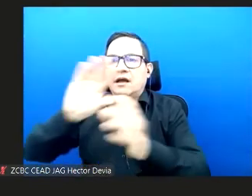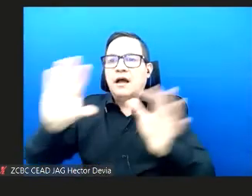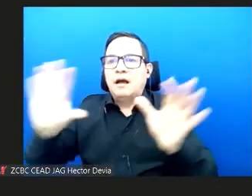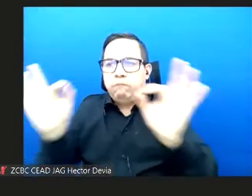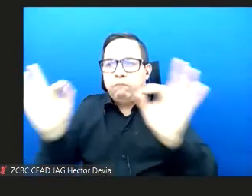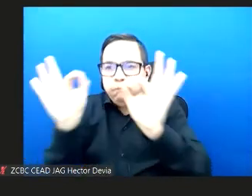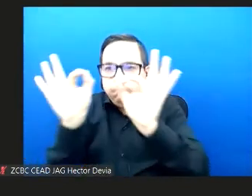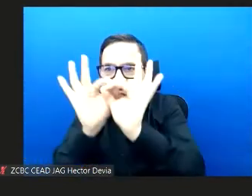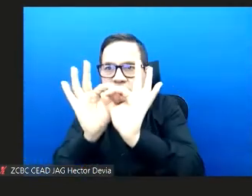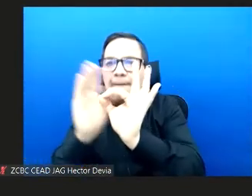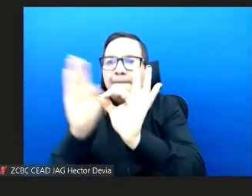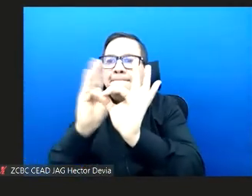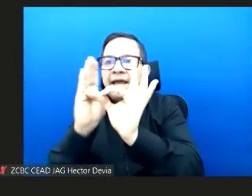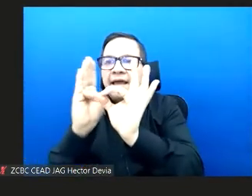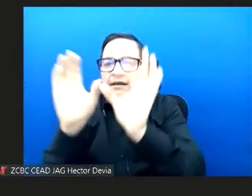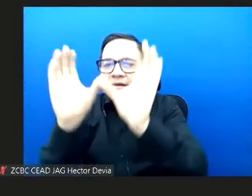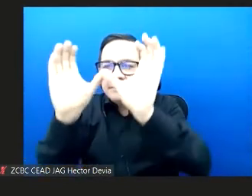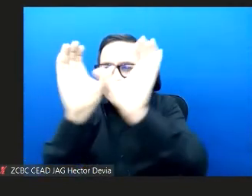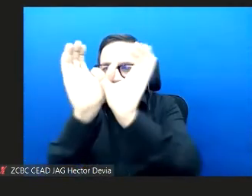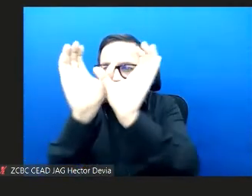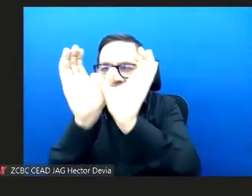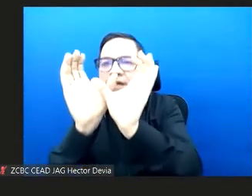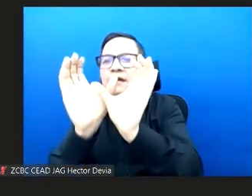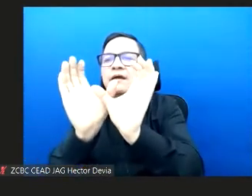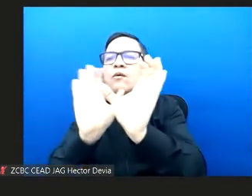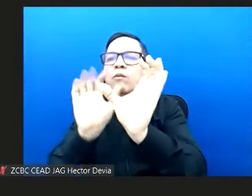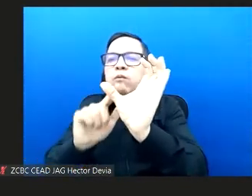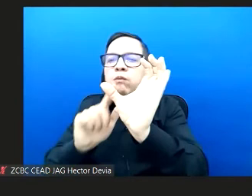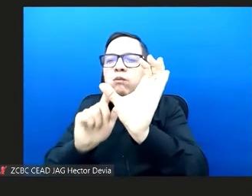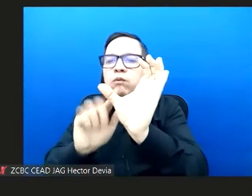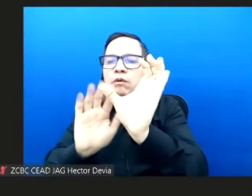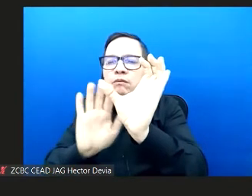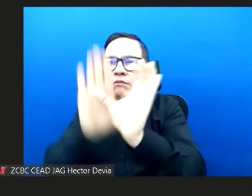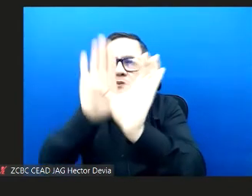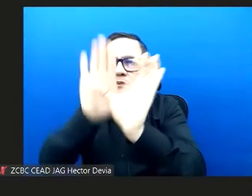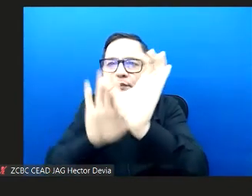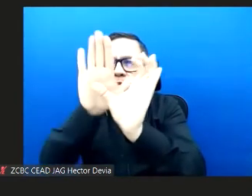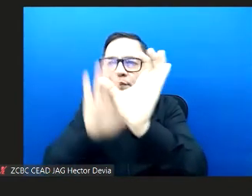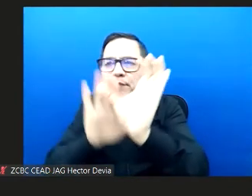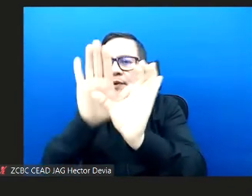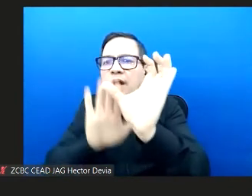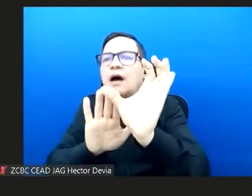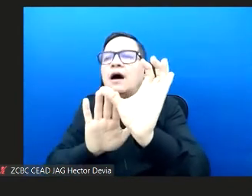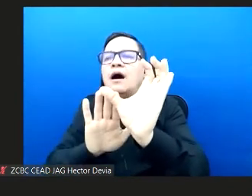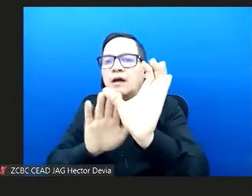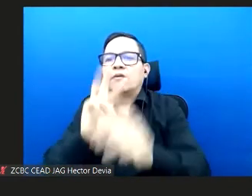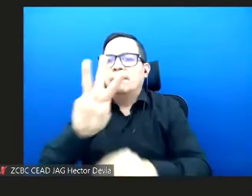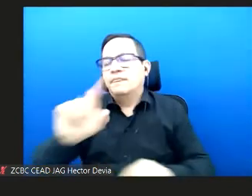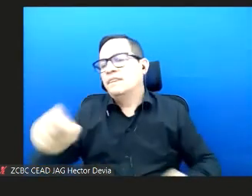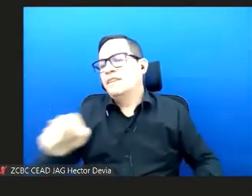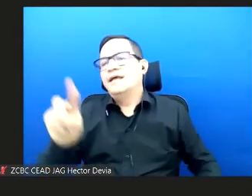es igual a 3 y 7, que es la zona amarilla que está sombreada en este ejemplo. ¿Sí?